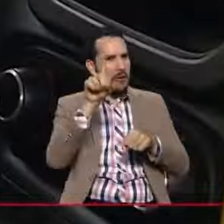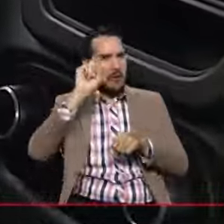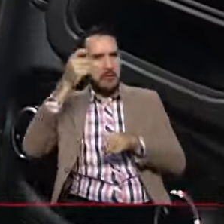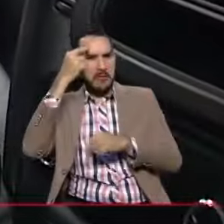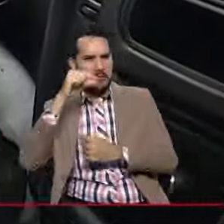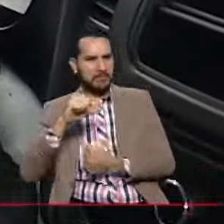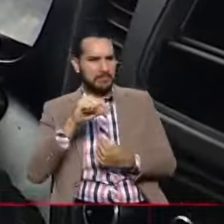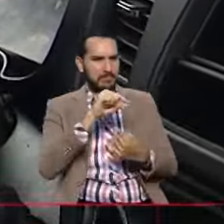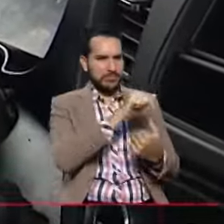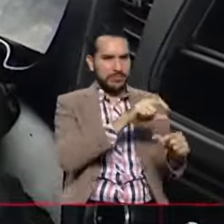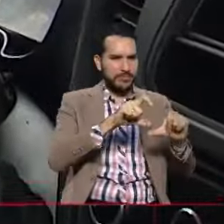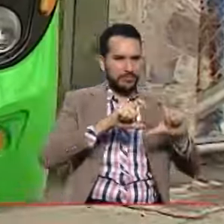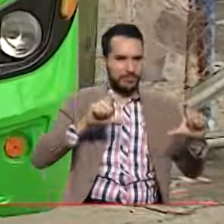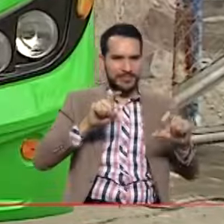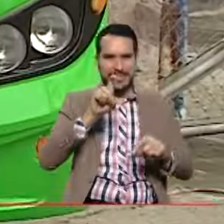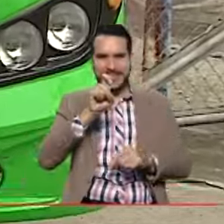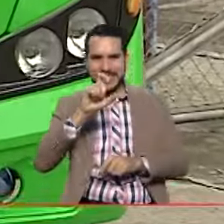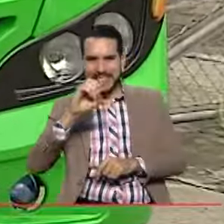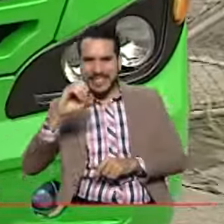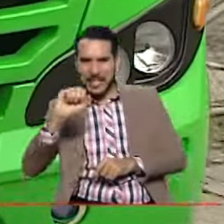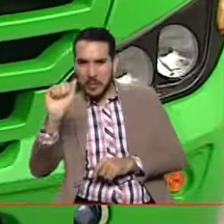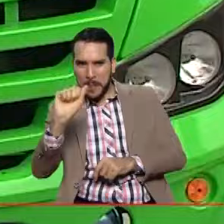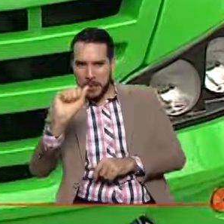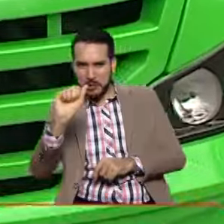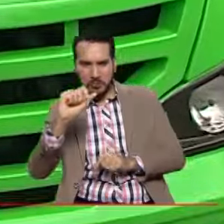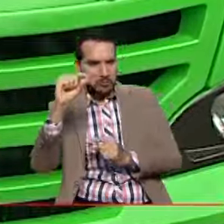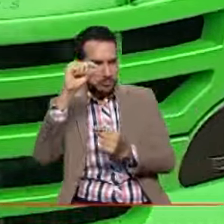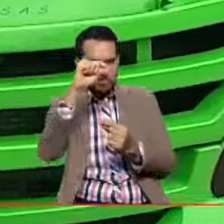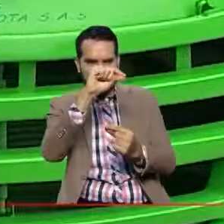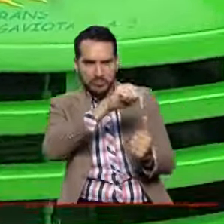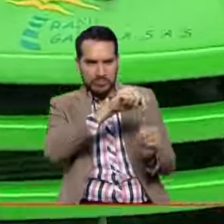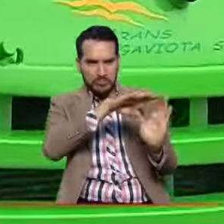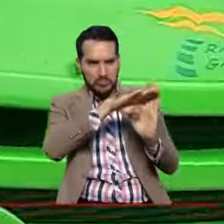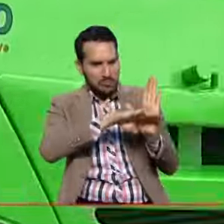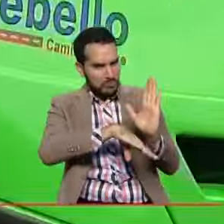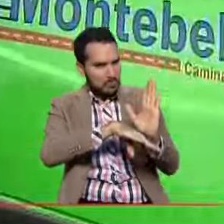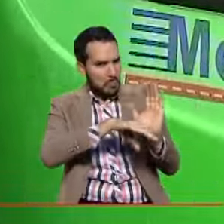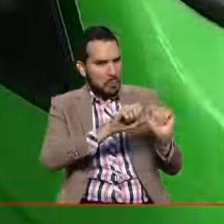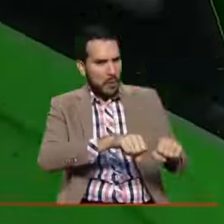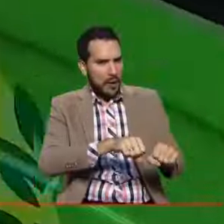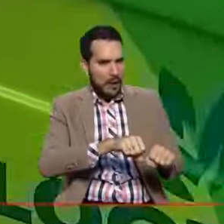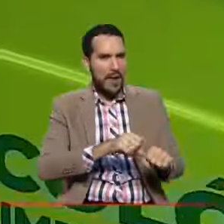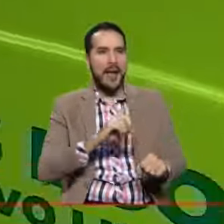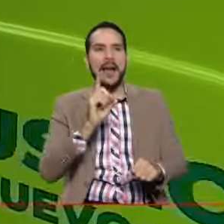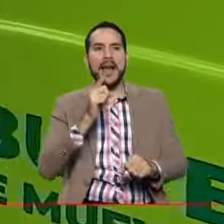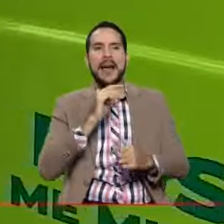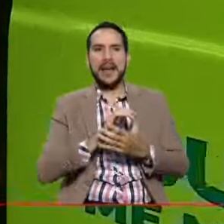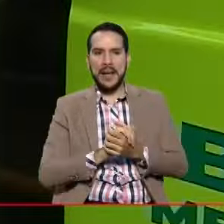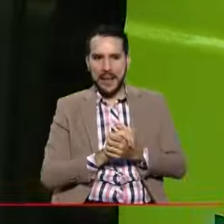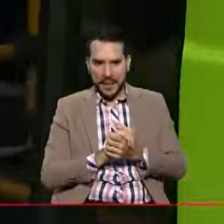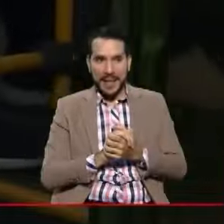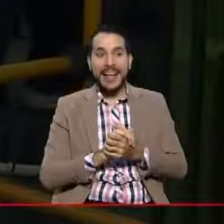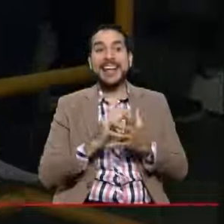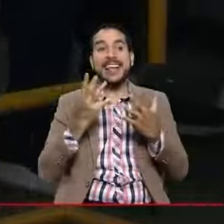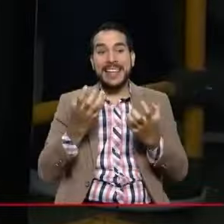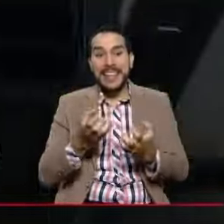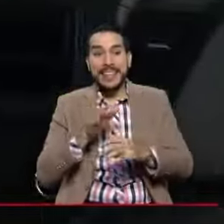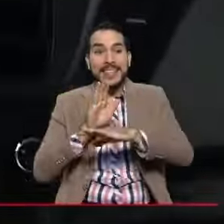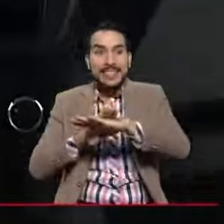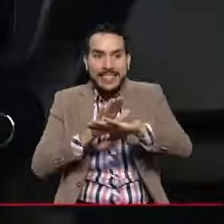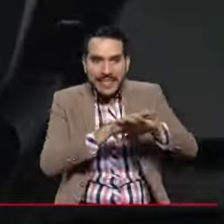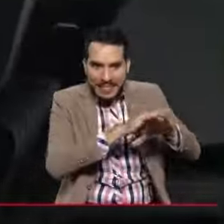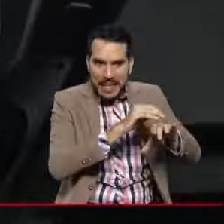gobierno de 600 pesos. O sea que el llamado es a que todos tengan su tarjeta Palmibus para